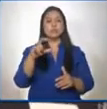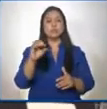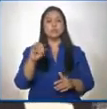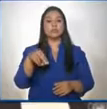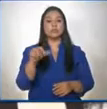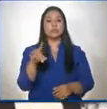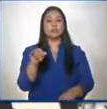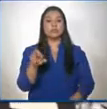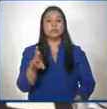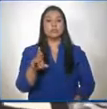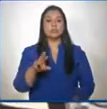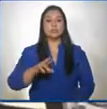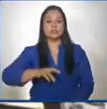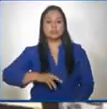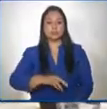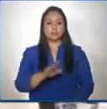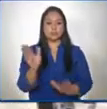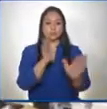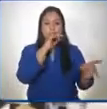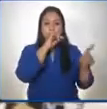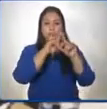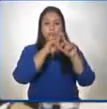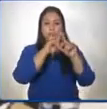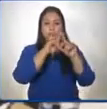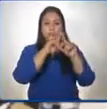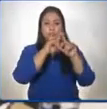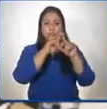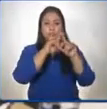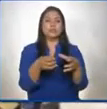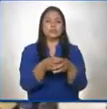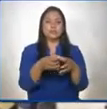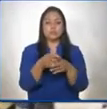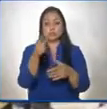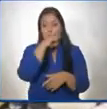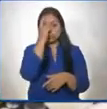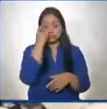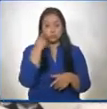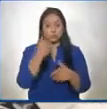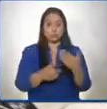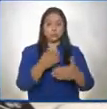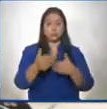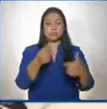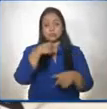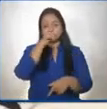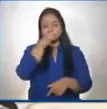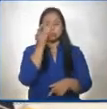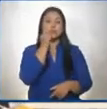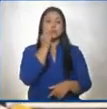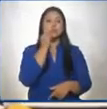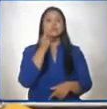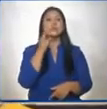Seguidamente, avances de los planes de trabajo de las comisiones del CONAUR, señor Gerson Jonathan Méndez